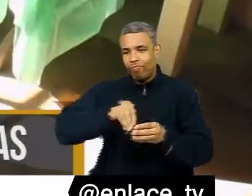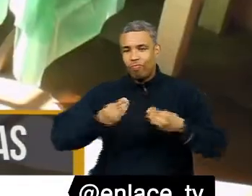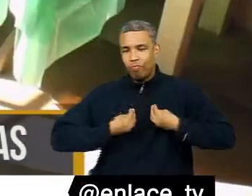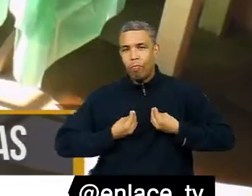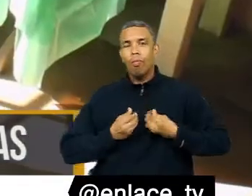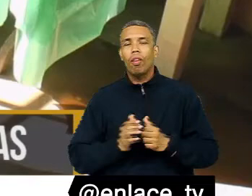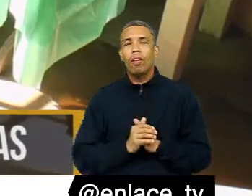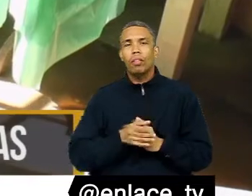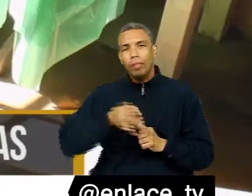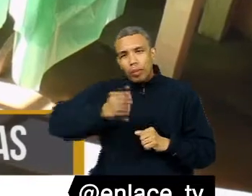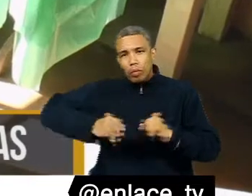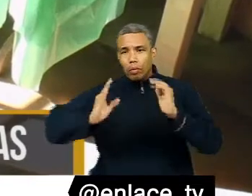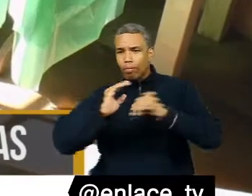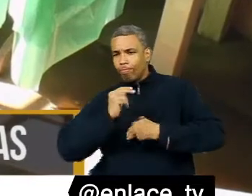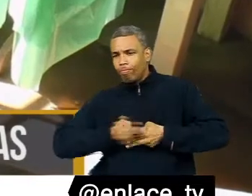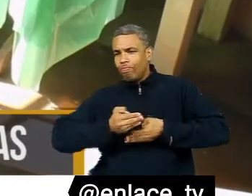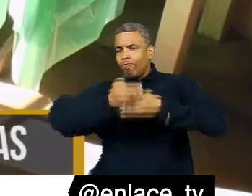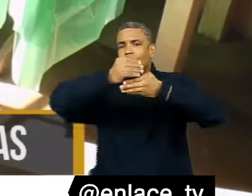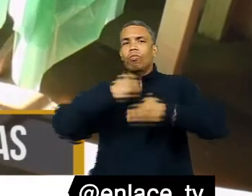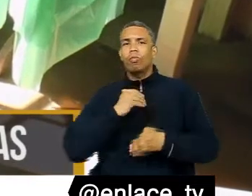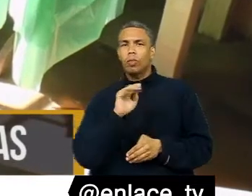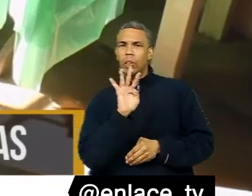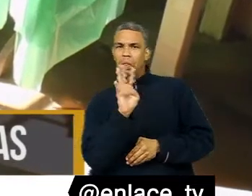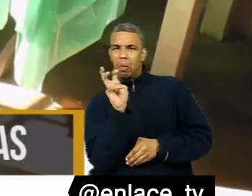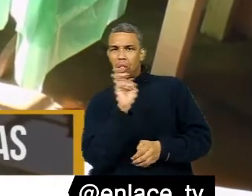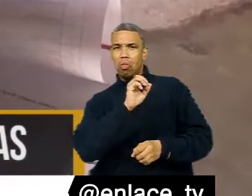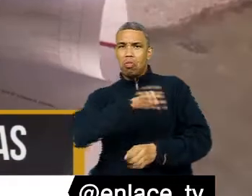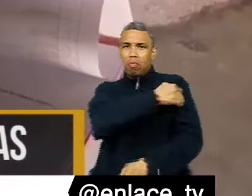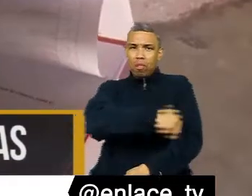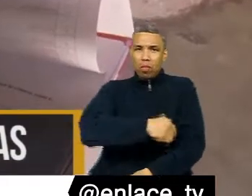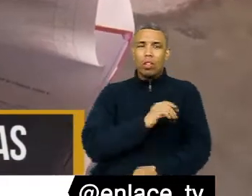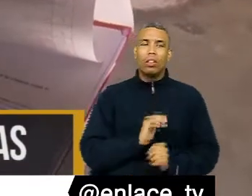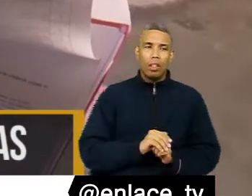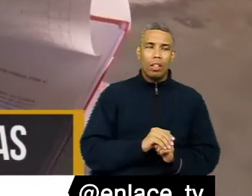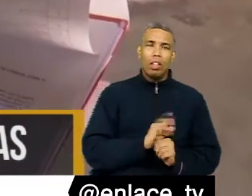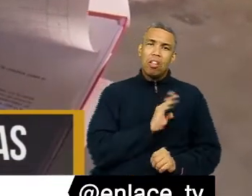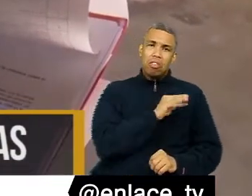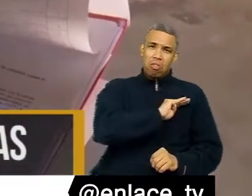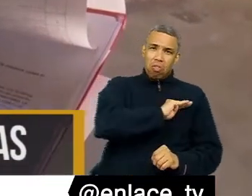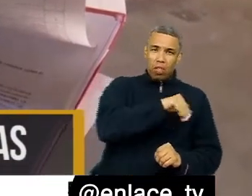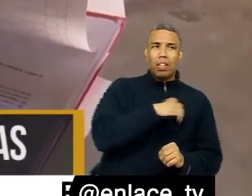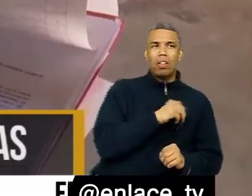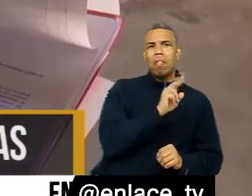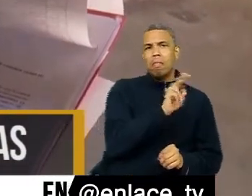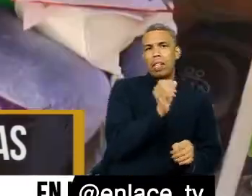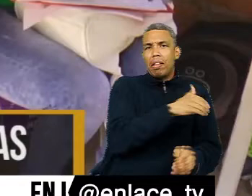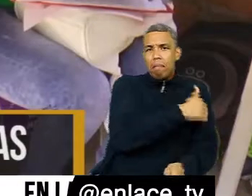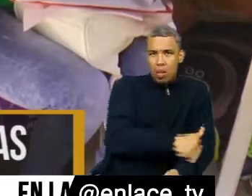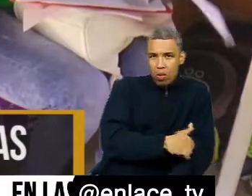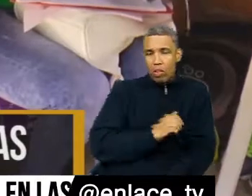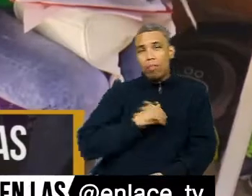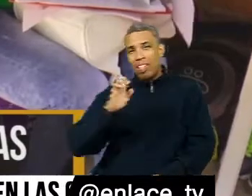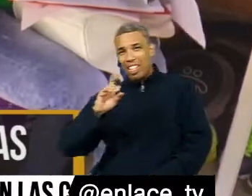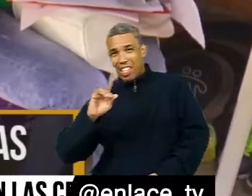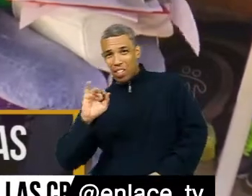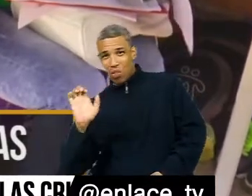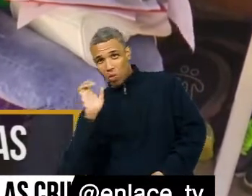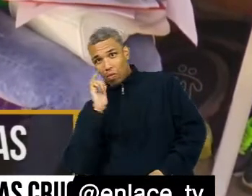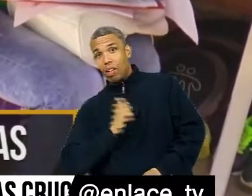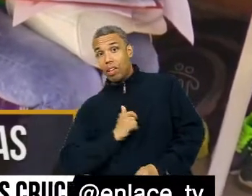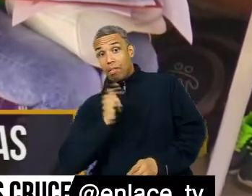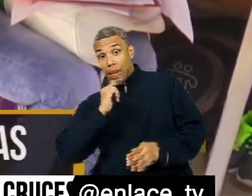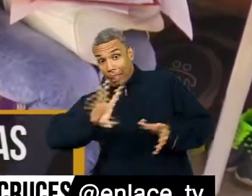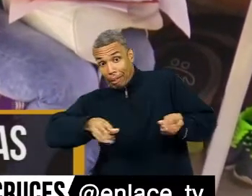gobierno nacional subsidiará 20 millones de pesos, EDUBA 5.500.000 y los ciudadanos deberán tener un ahorro programado